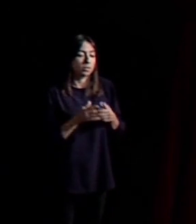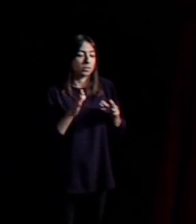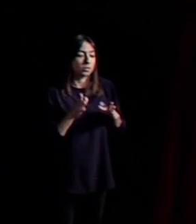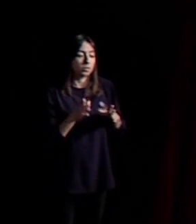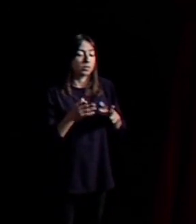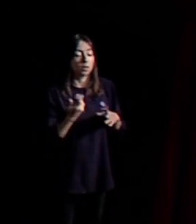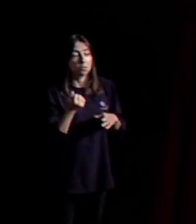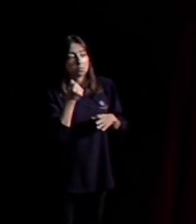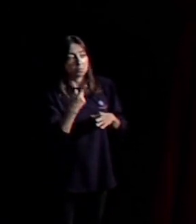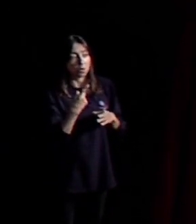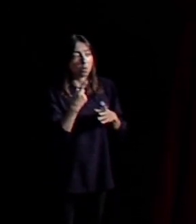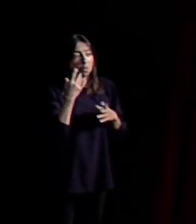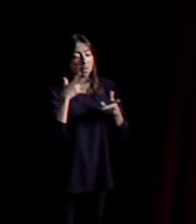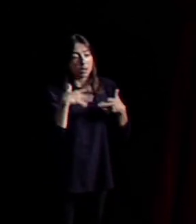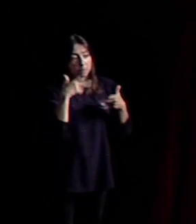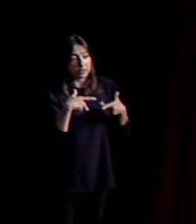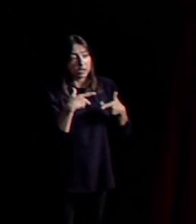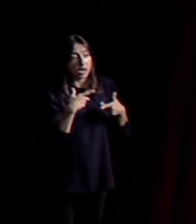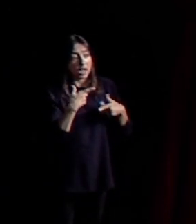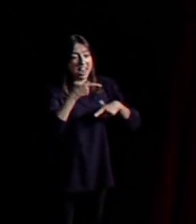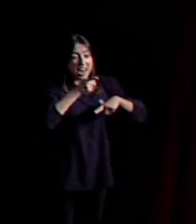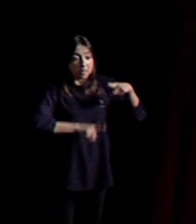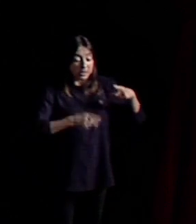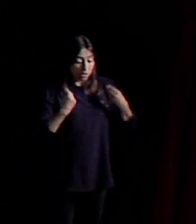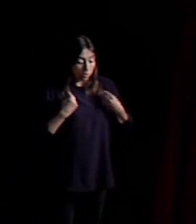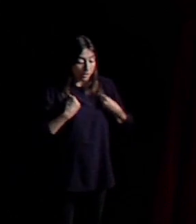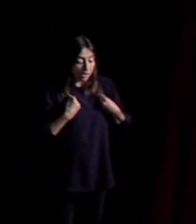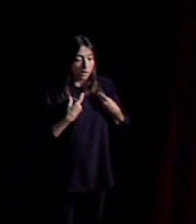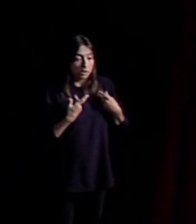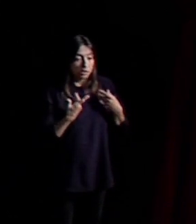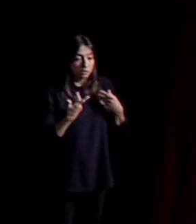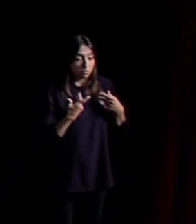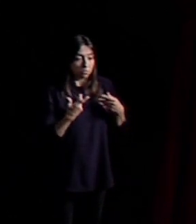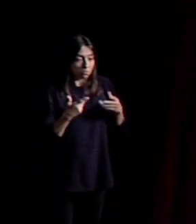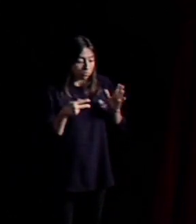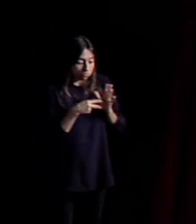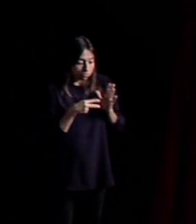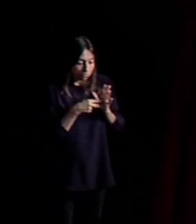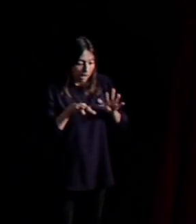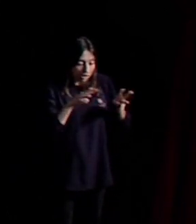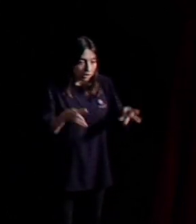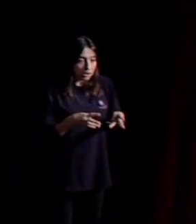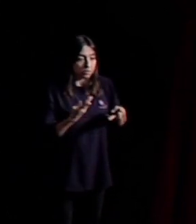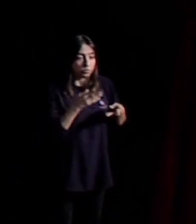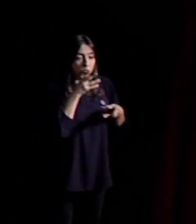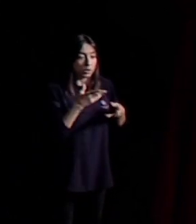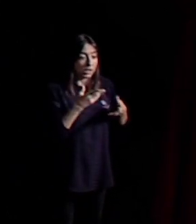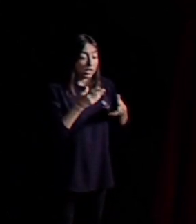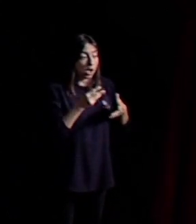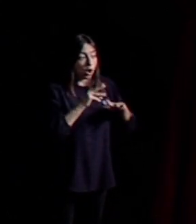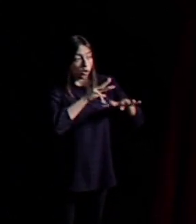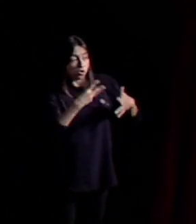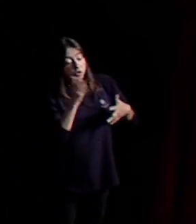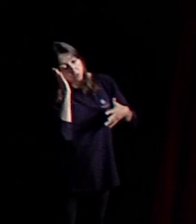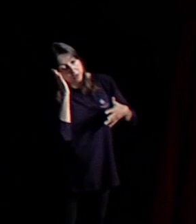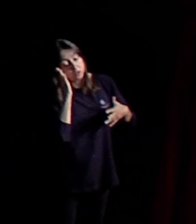un poco las matemáticas, la mitad de su vida conectado a la mitad de su vida, porque claro, 8 horas o 7 horas estás durmiendo, de